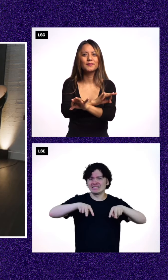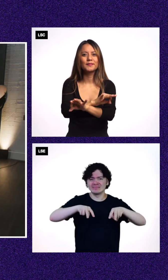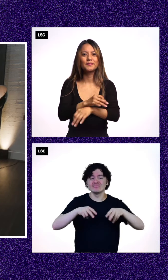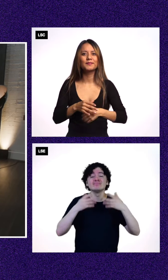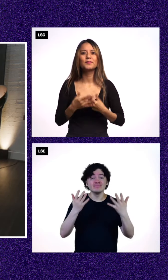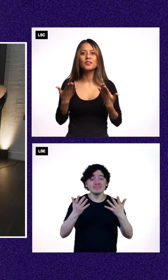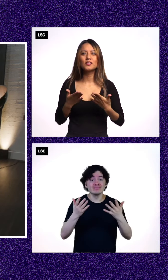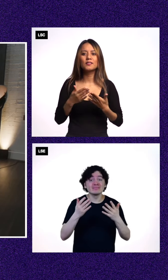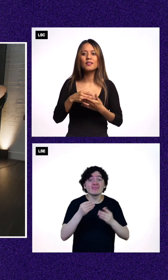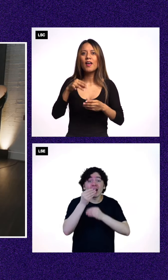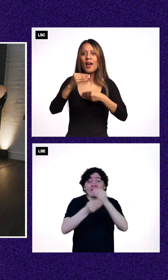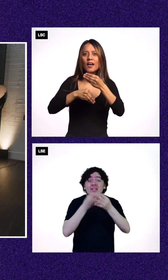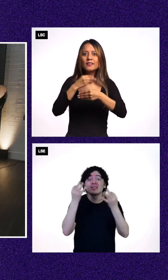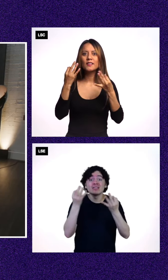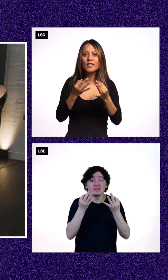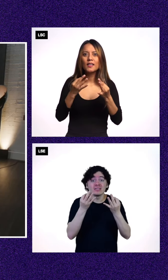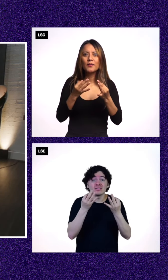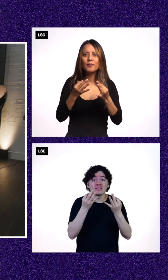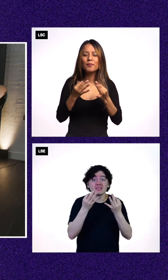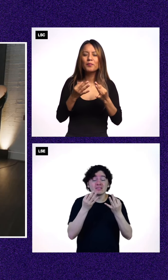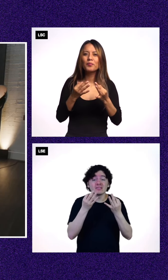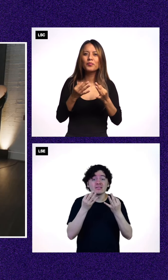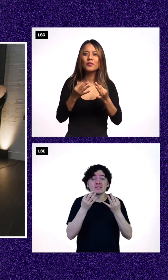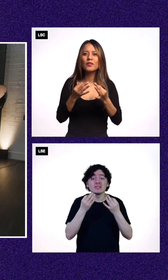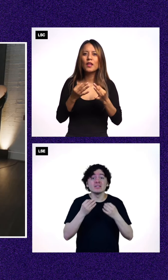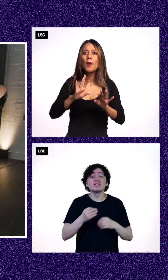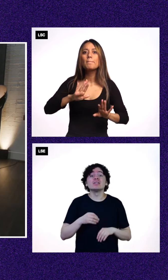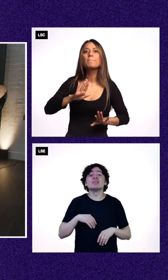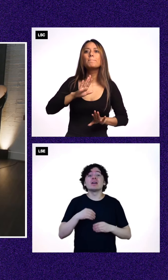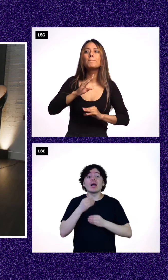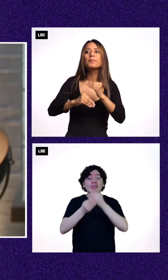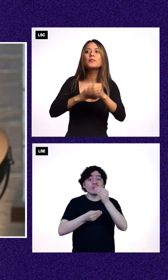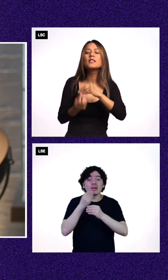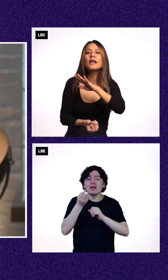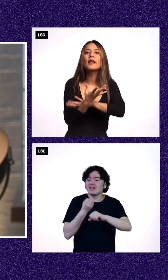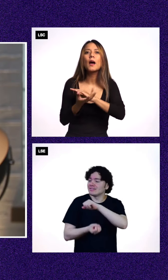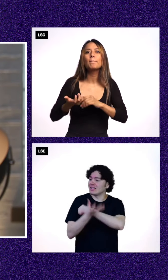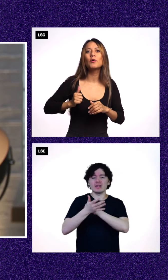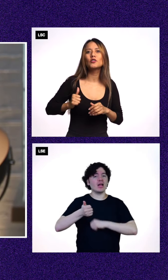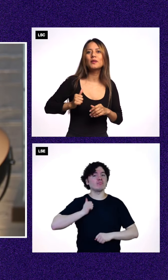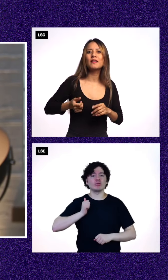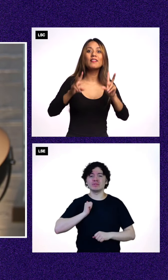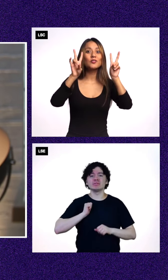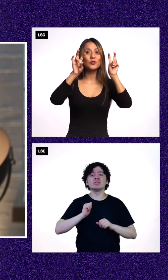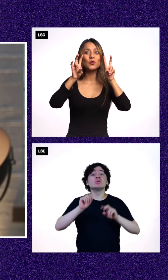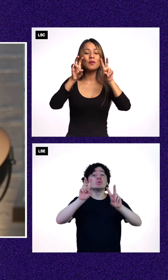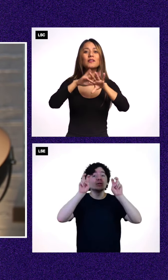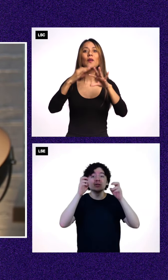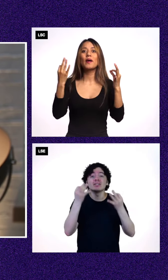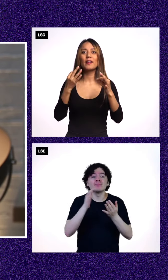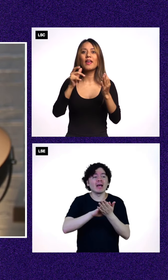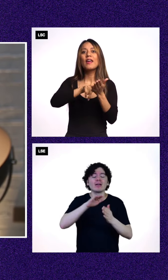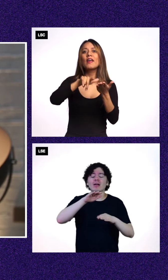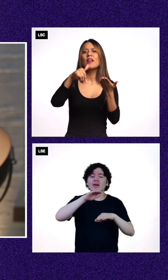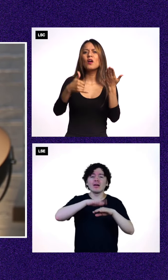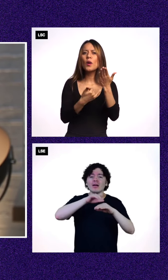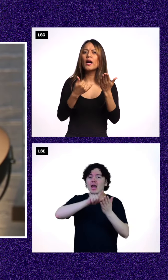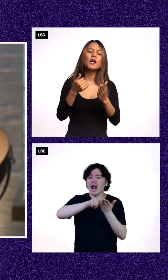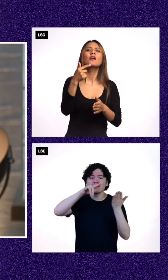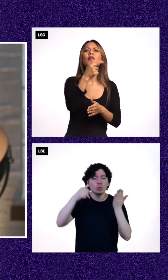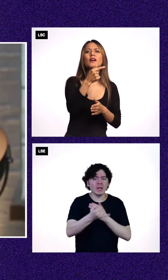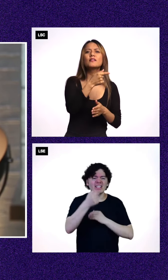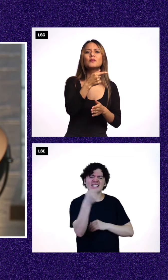y desata las cuerdas de la posibilidad. El ánimo es un lenguaje que la negatividad no comprende, no lo